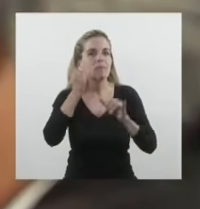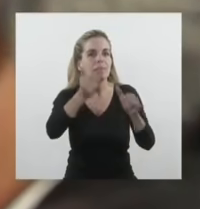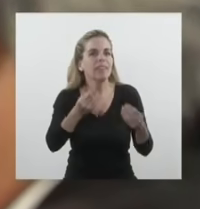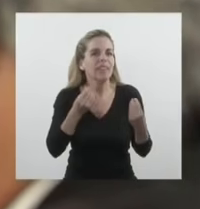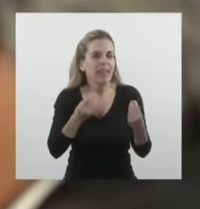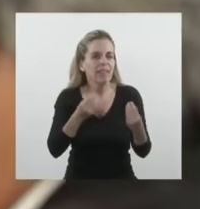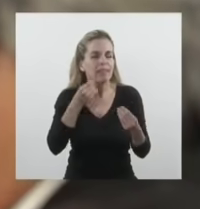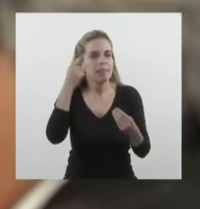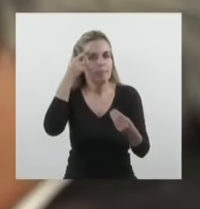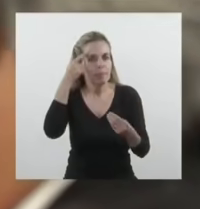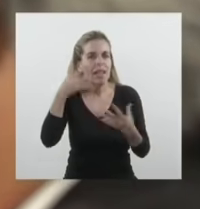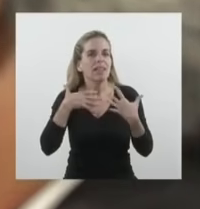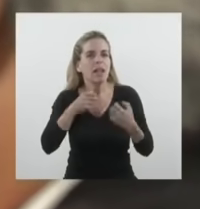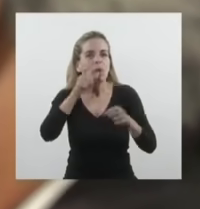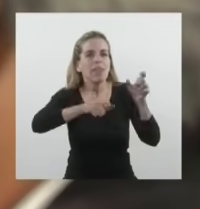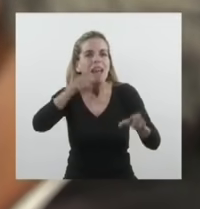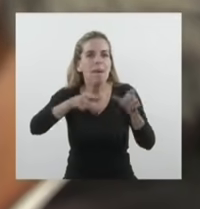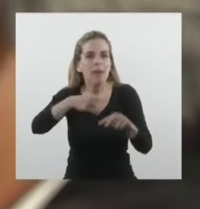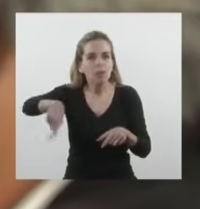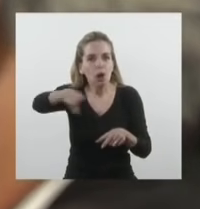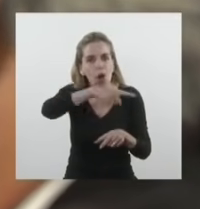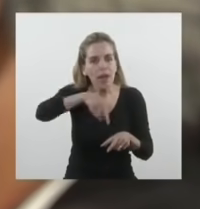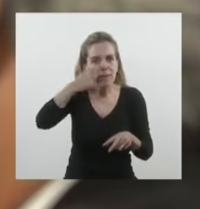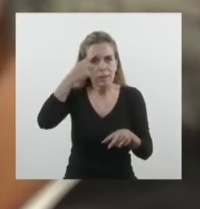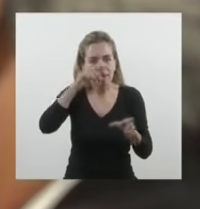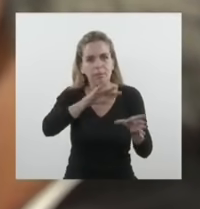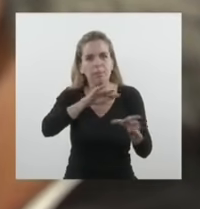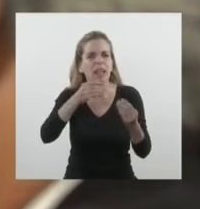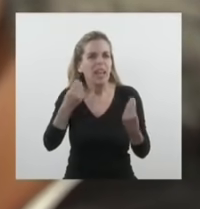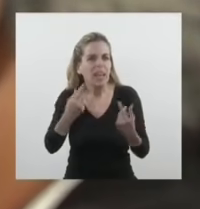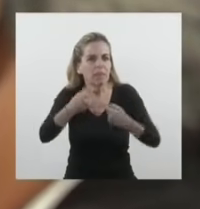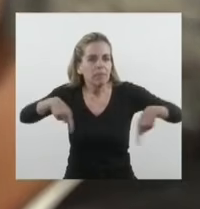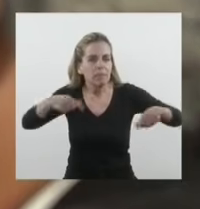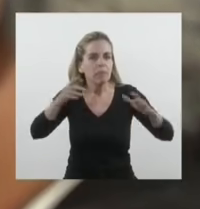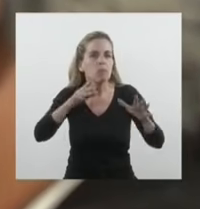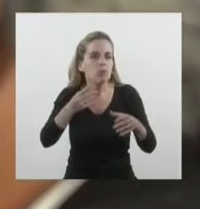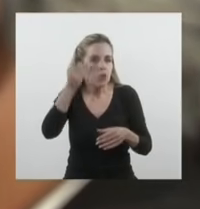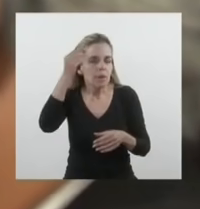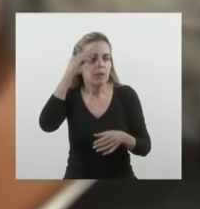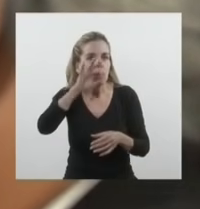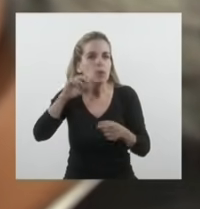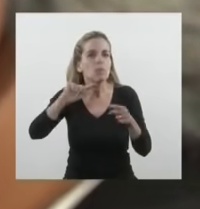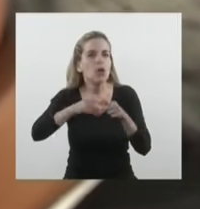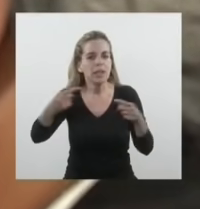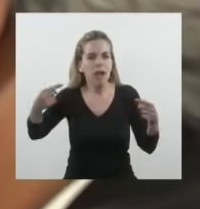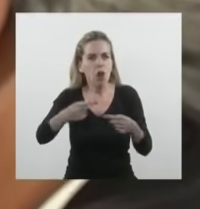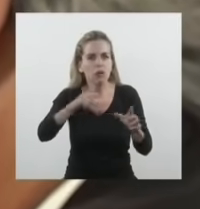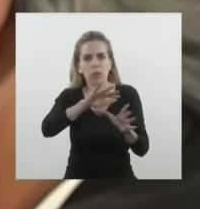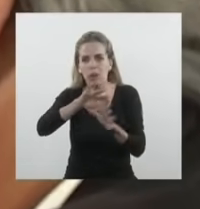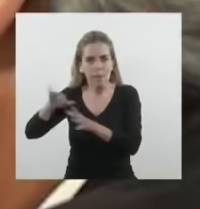de la salud de las personas hay que dejar aparte las discrepancias políticas de otros y